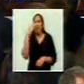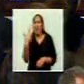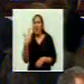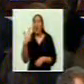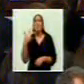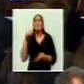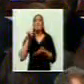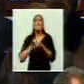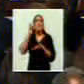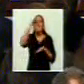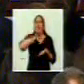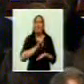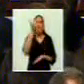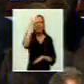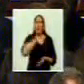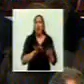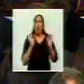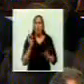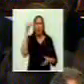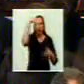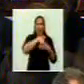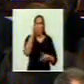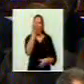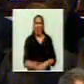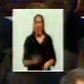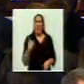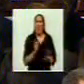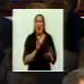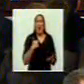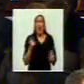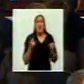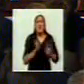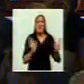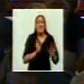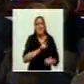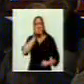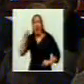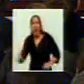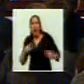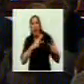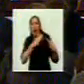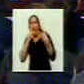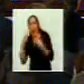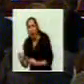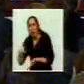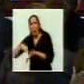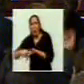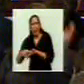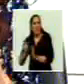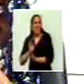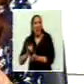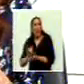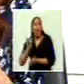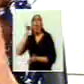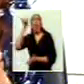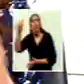23 interconexiones en el país sin tener que tocar la ciudad de Buenos Aires. Y es que